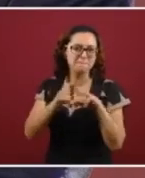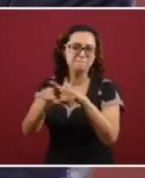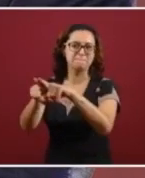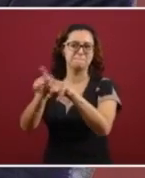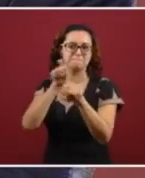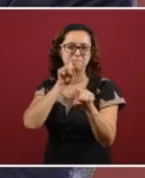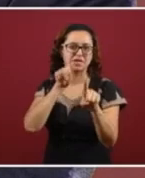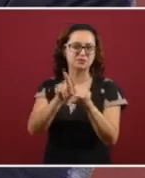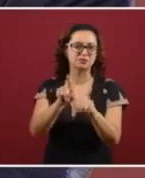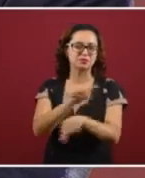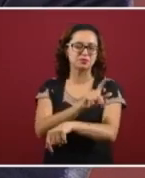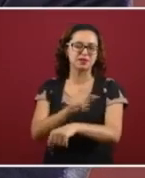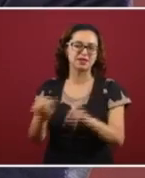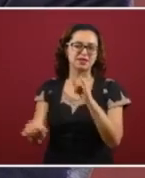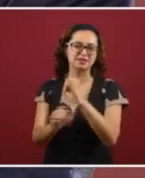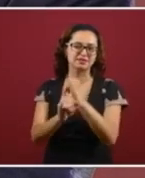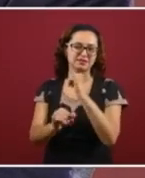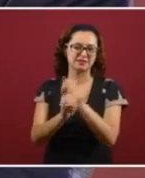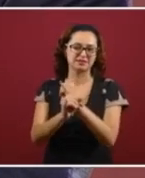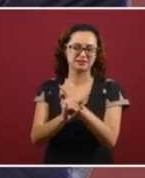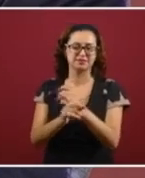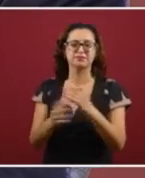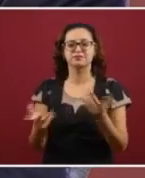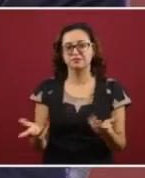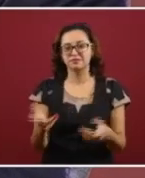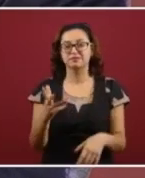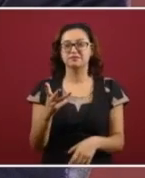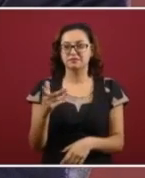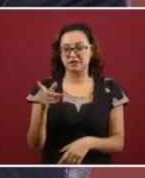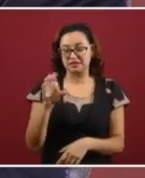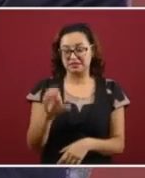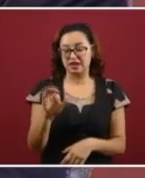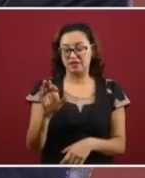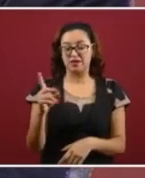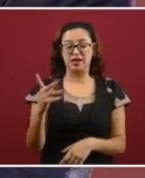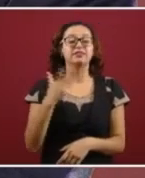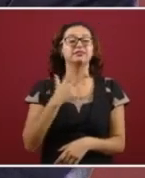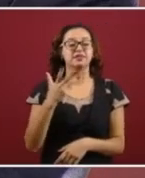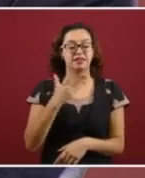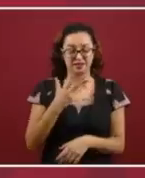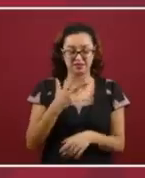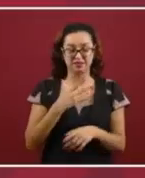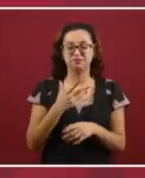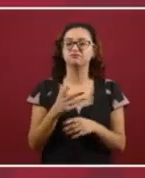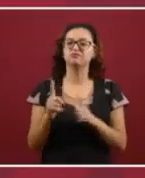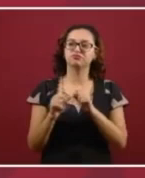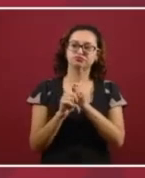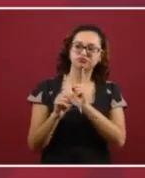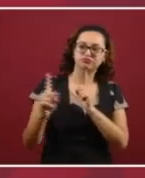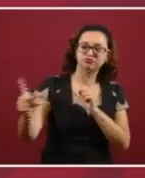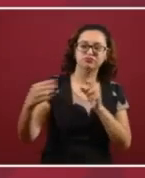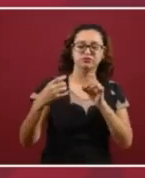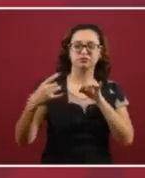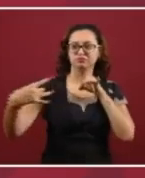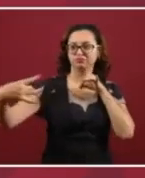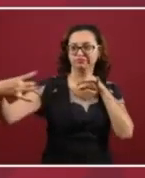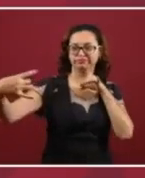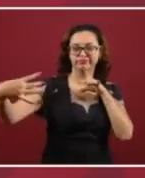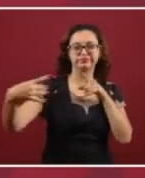cuentan con líneas y con fibra óptica para comunicar por